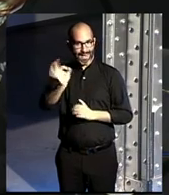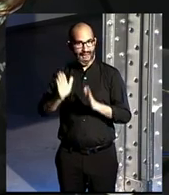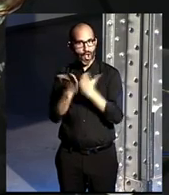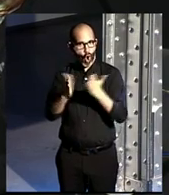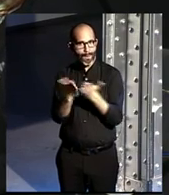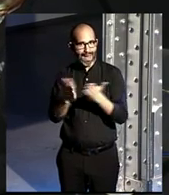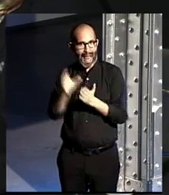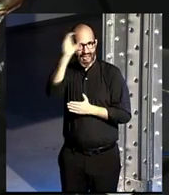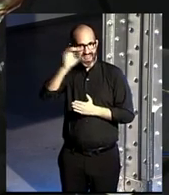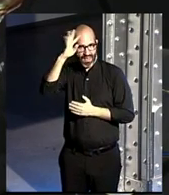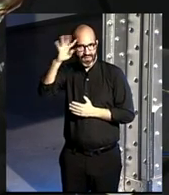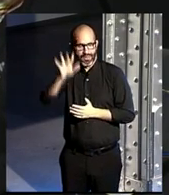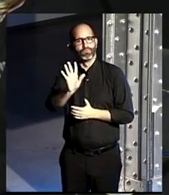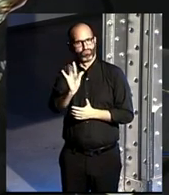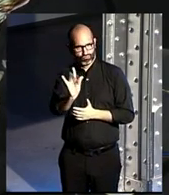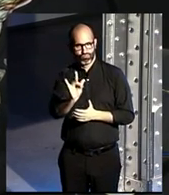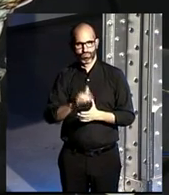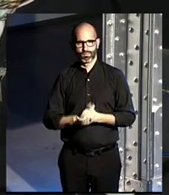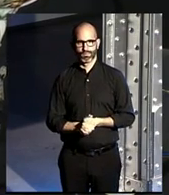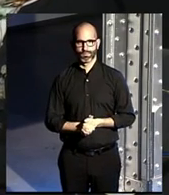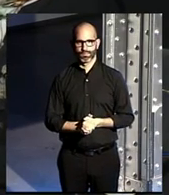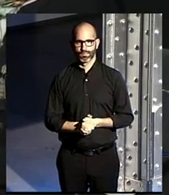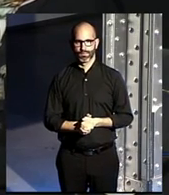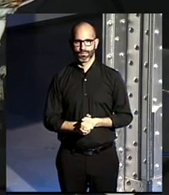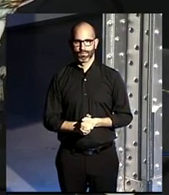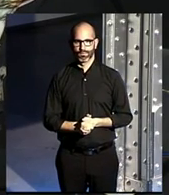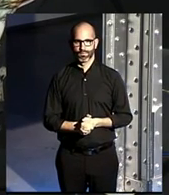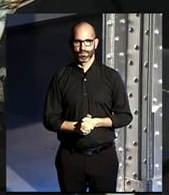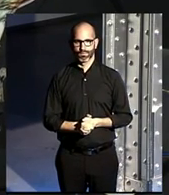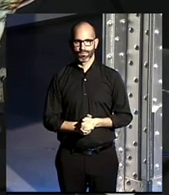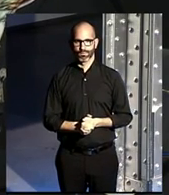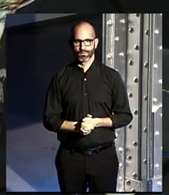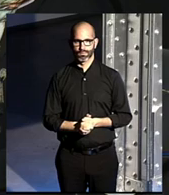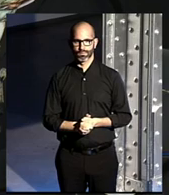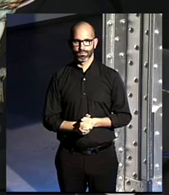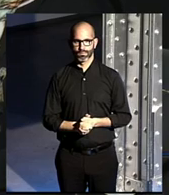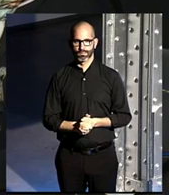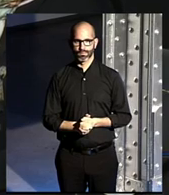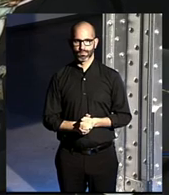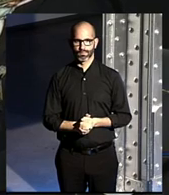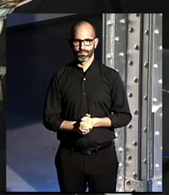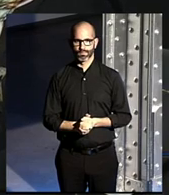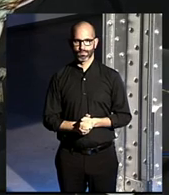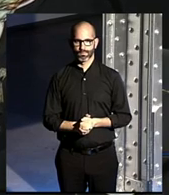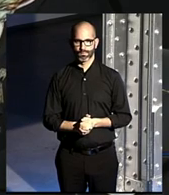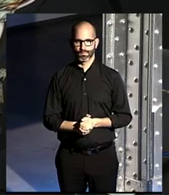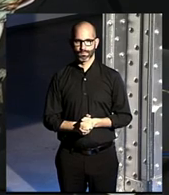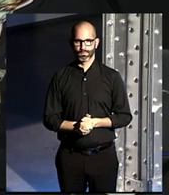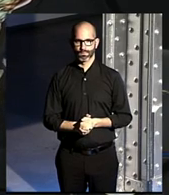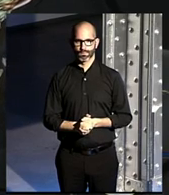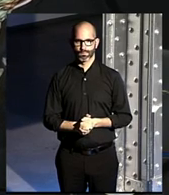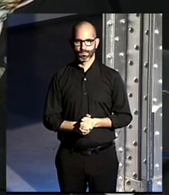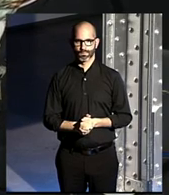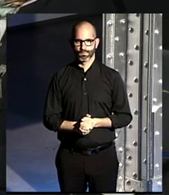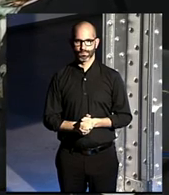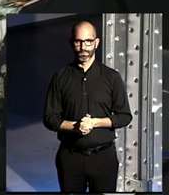It's a very pessimistic one. It shows that Verne distrusted and disliked many